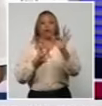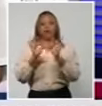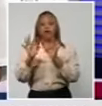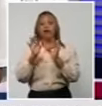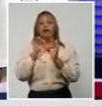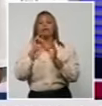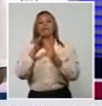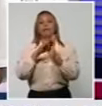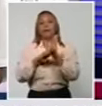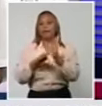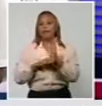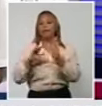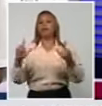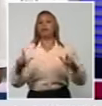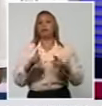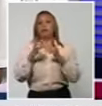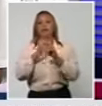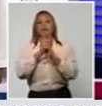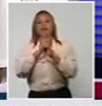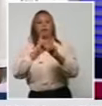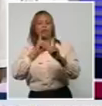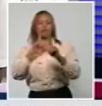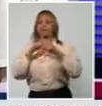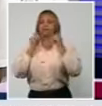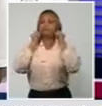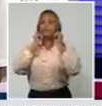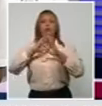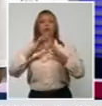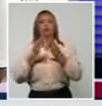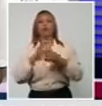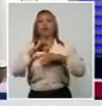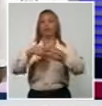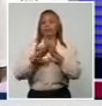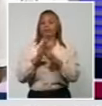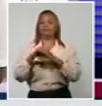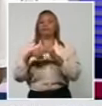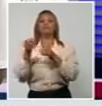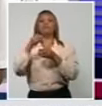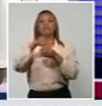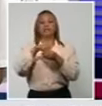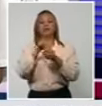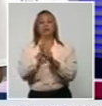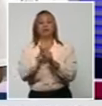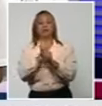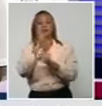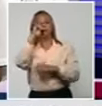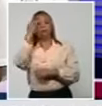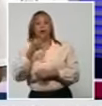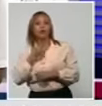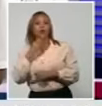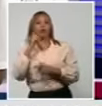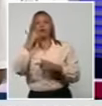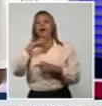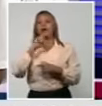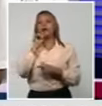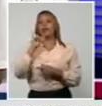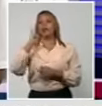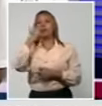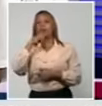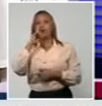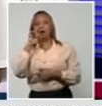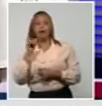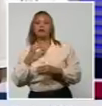y el seguimiento a las medidas de protección de todos los trabajadores, incluyendo personal de salud, personal de aduana, inmigración, tráfico, todo